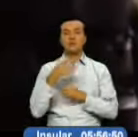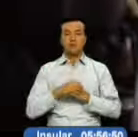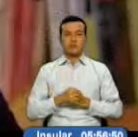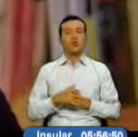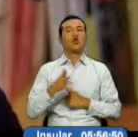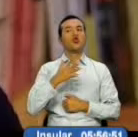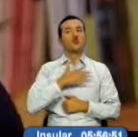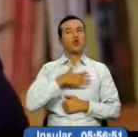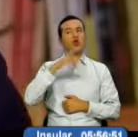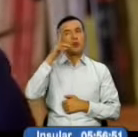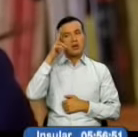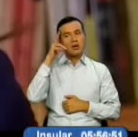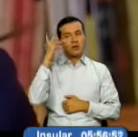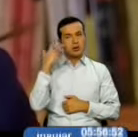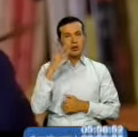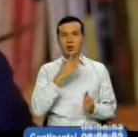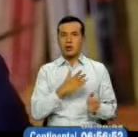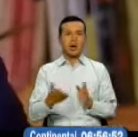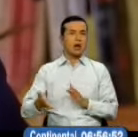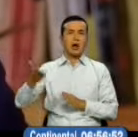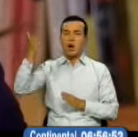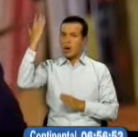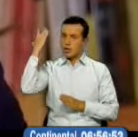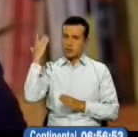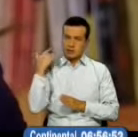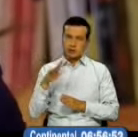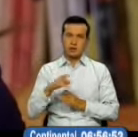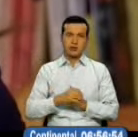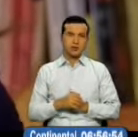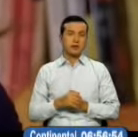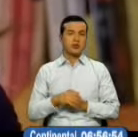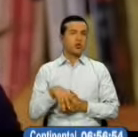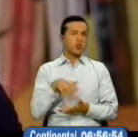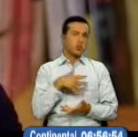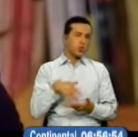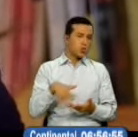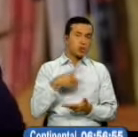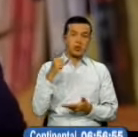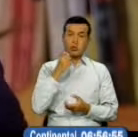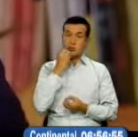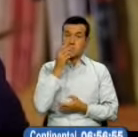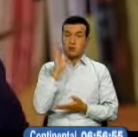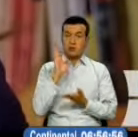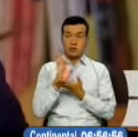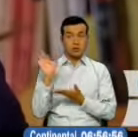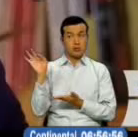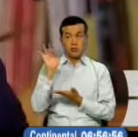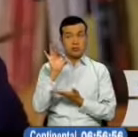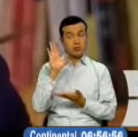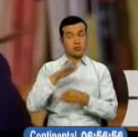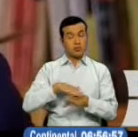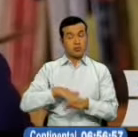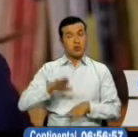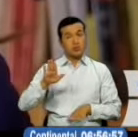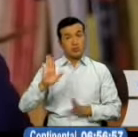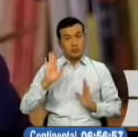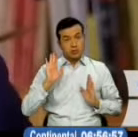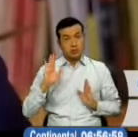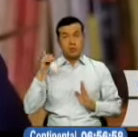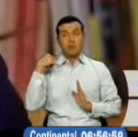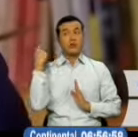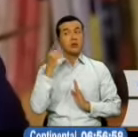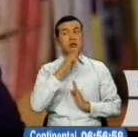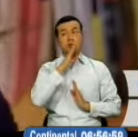Yo creo que esto era algo que tenía que haber pasado hace muchos años y lo que tengo serias dudas es si tiene que declarar como testigo o como imputado. Es una cosa que nosotros siempre